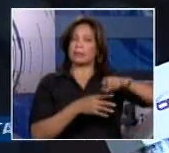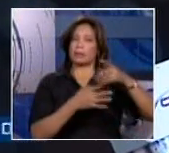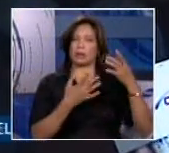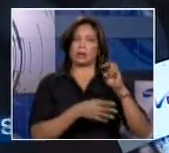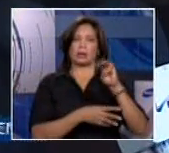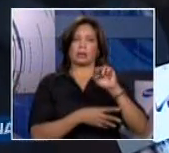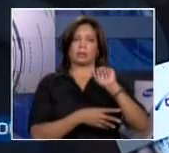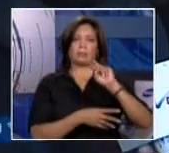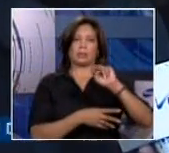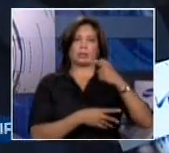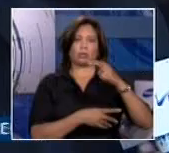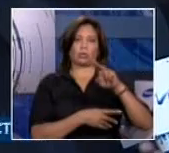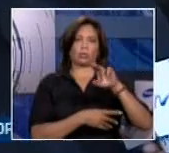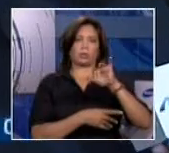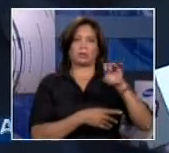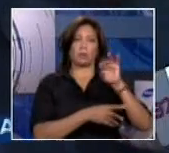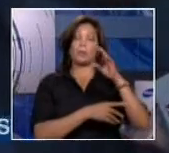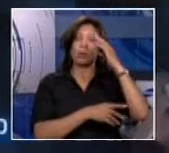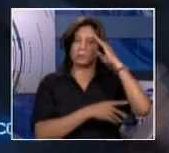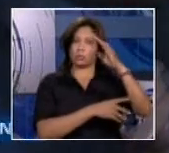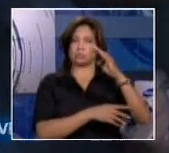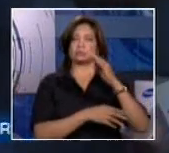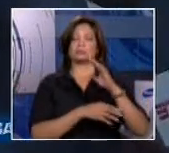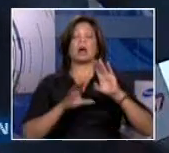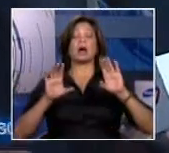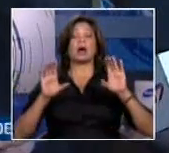es Mano Guayabo, en su condición de policía